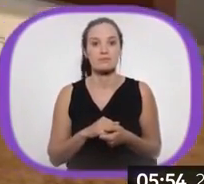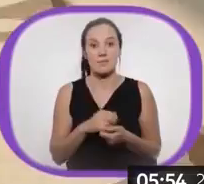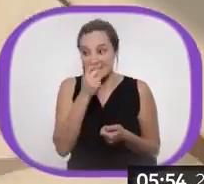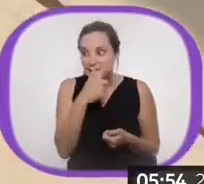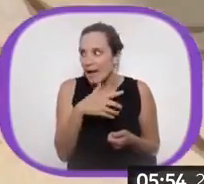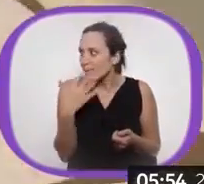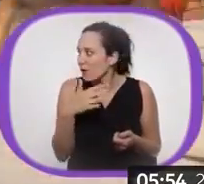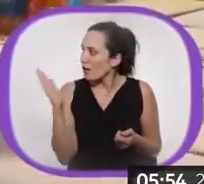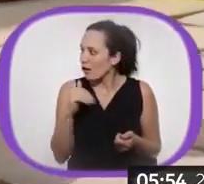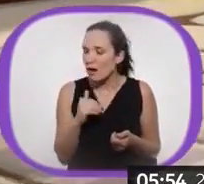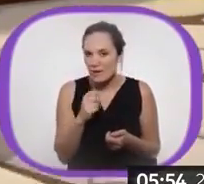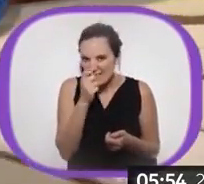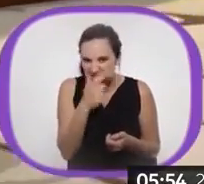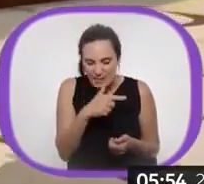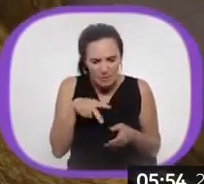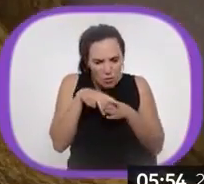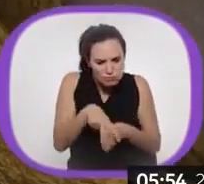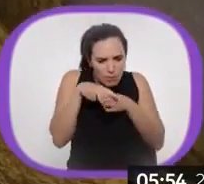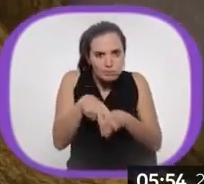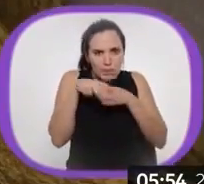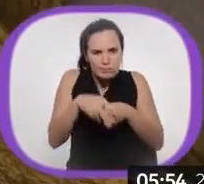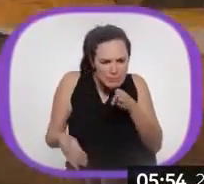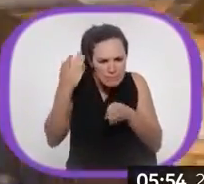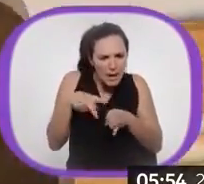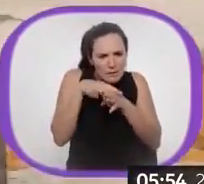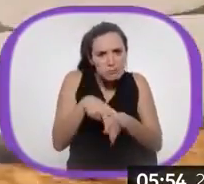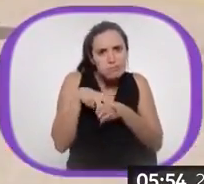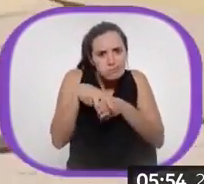¡Deprisa, Galahad! ¡Más rápido!